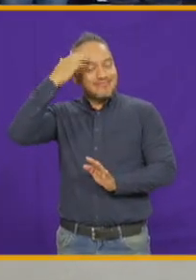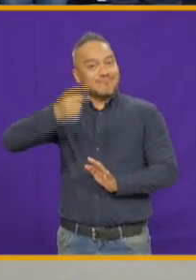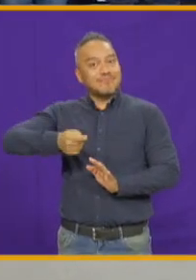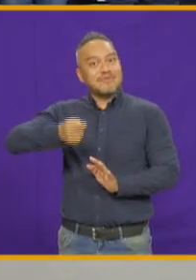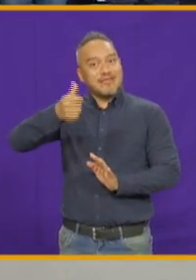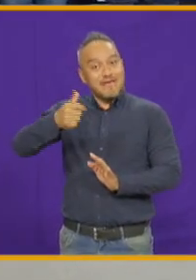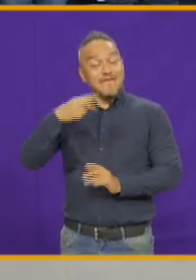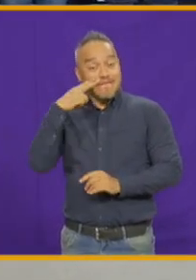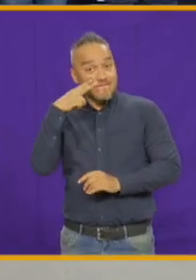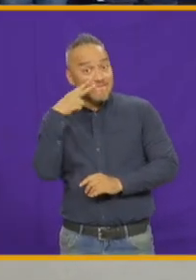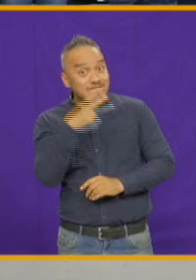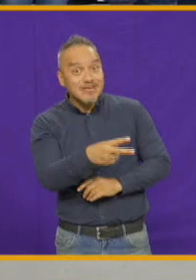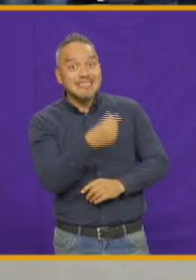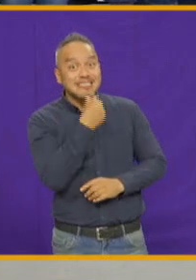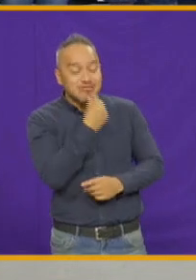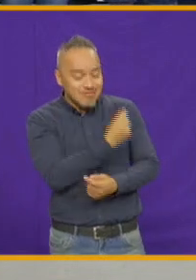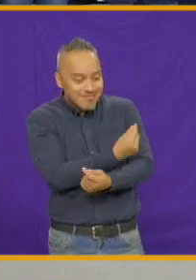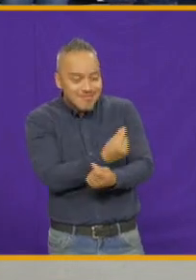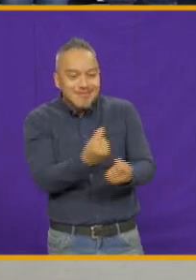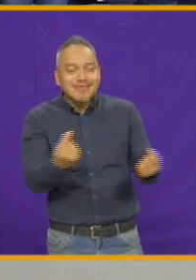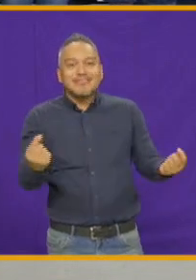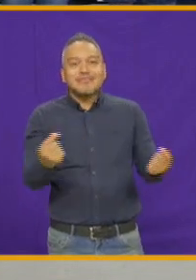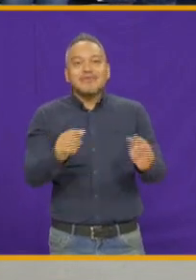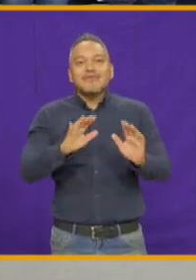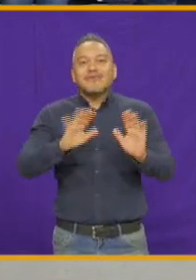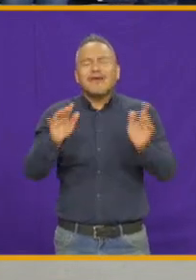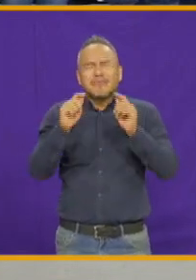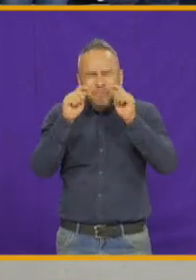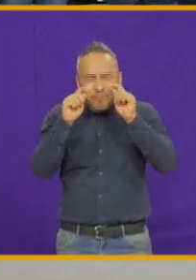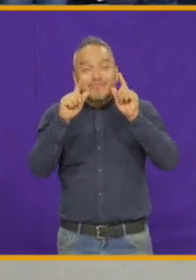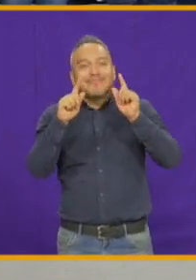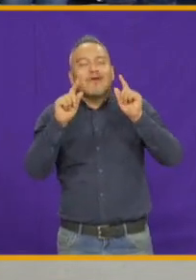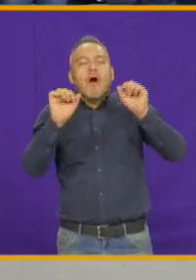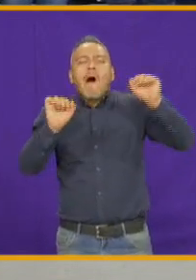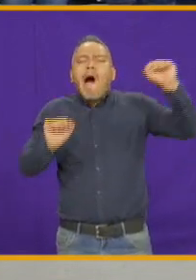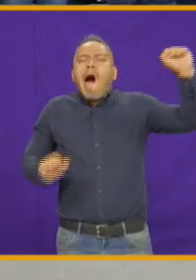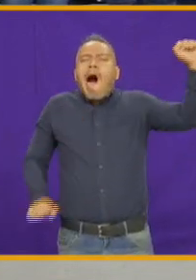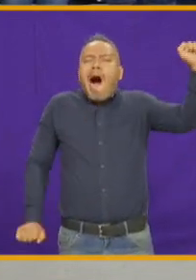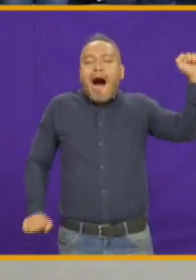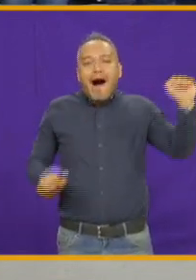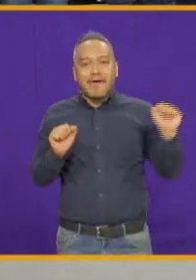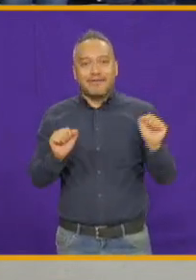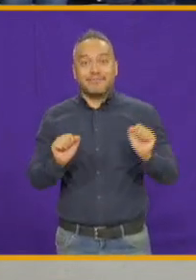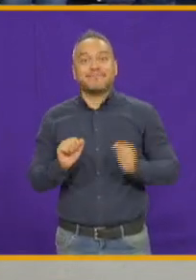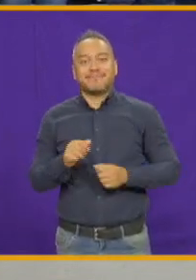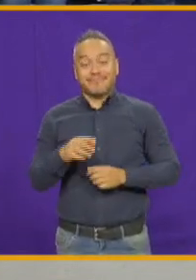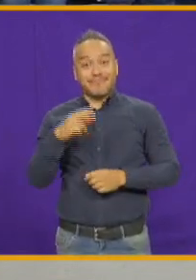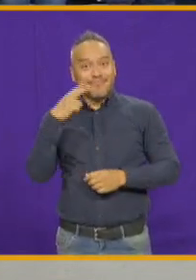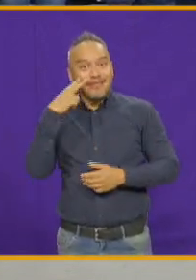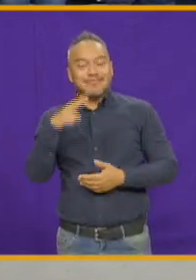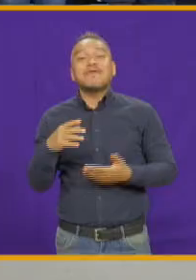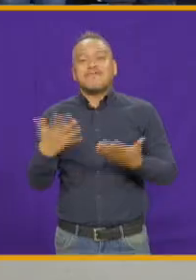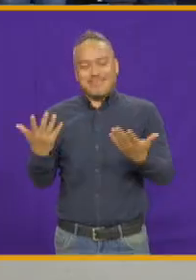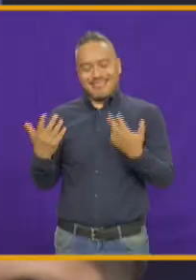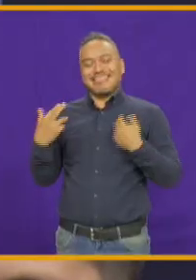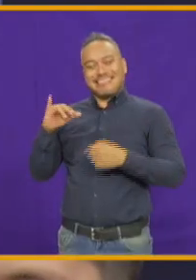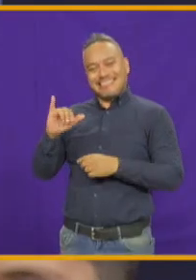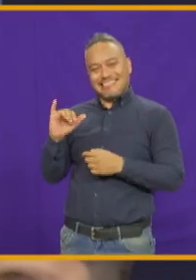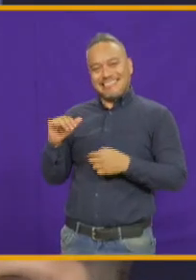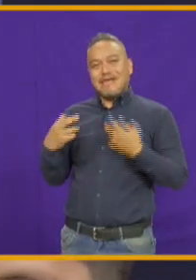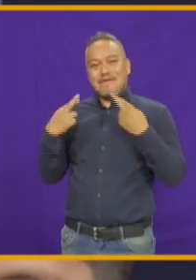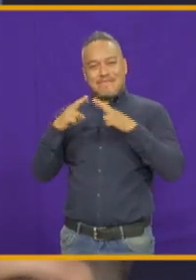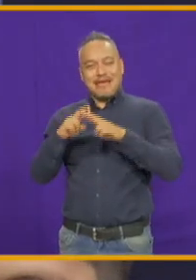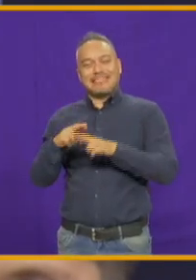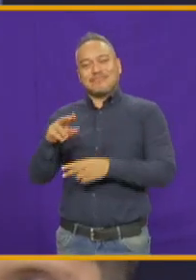la están pasando increíble ya están despertando porque se quedaron dormidos profesor en el baile quieren participar en la trivia porque ya tienen sus